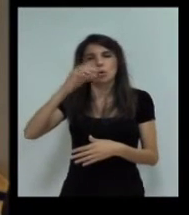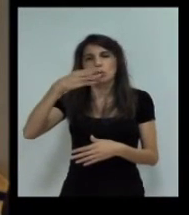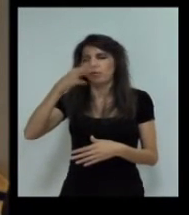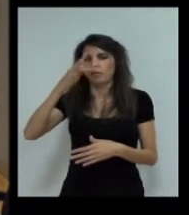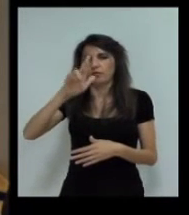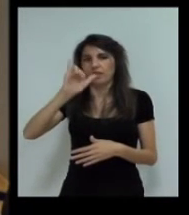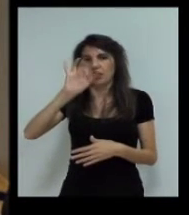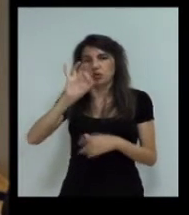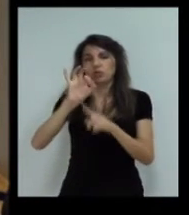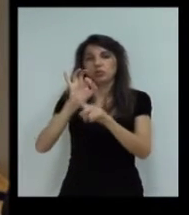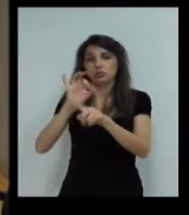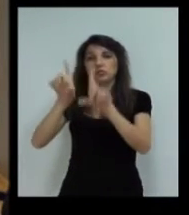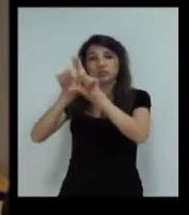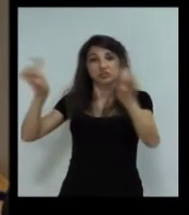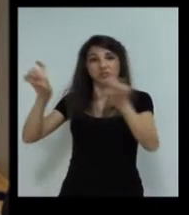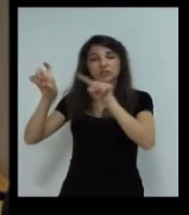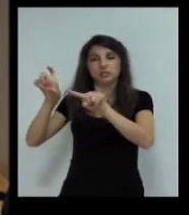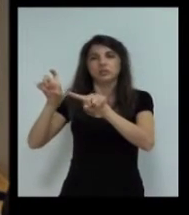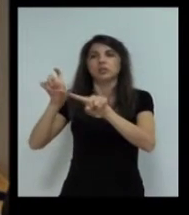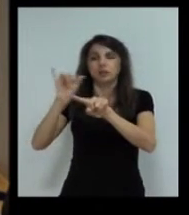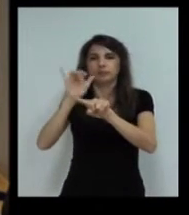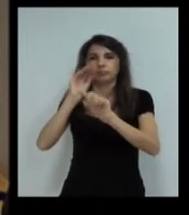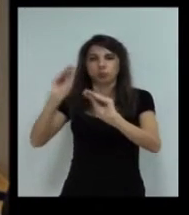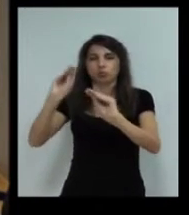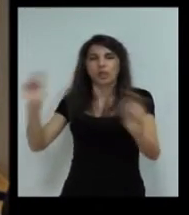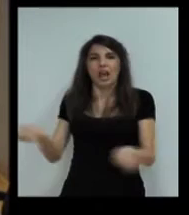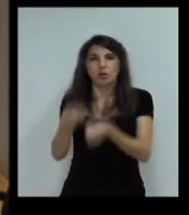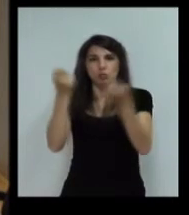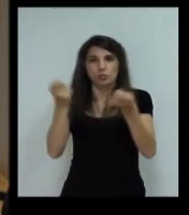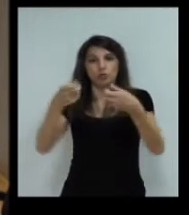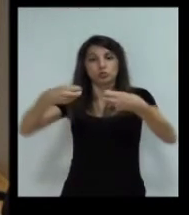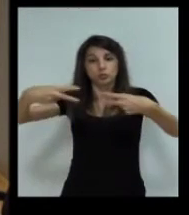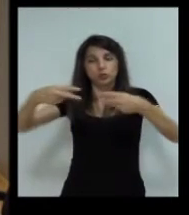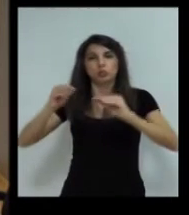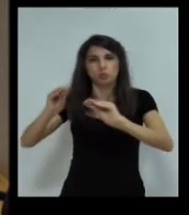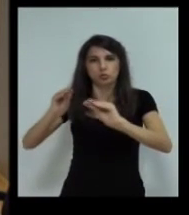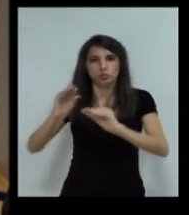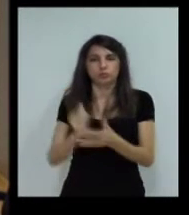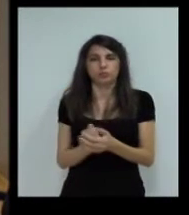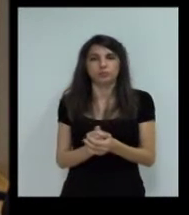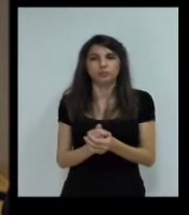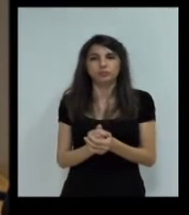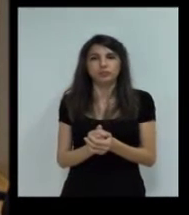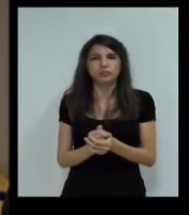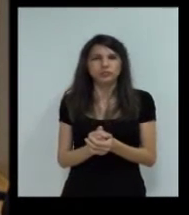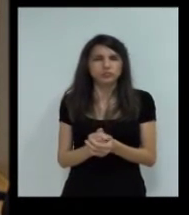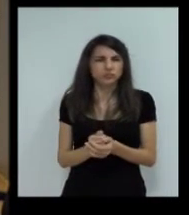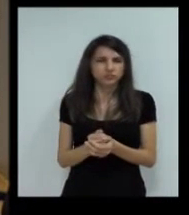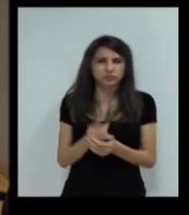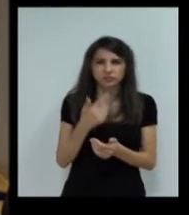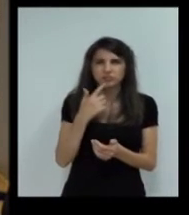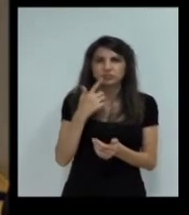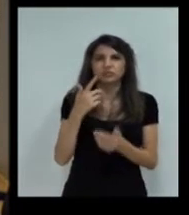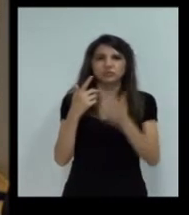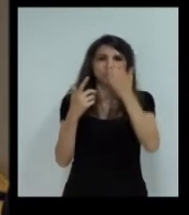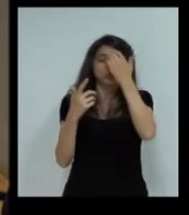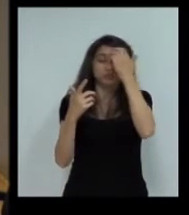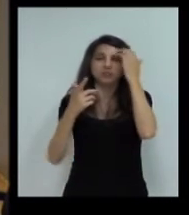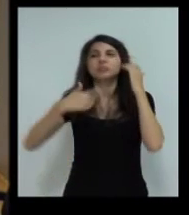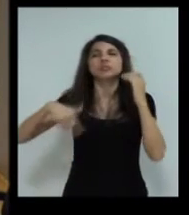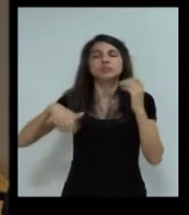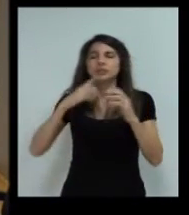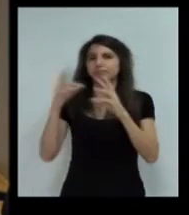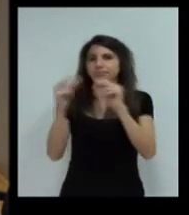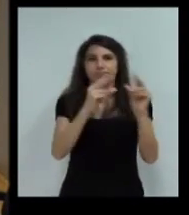la iniciativa de subtitular. Muy bien. Sí. Y bueno, una buena iniciativa. Lo pasa, uno tiene el proyecto de no hacer publicidad de. No, nosotros hacemos publicidad. Y a todos favor